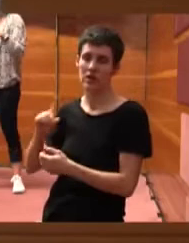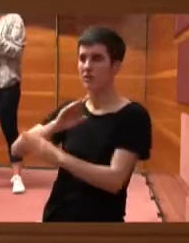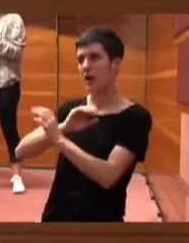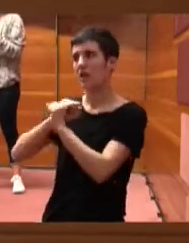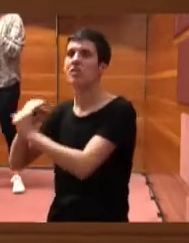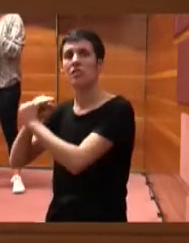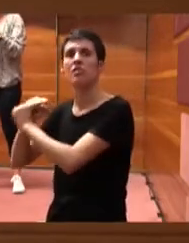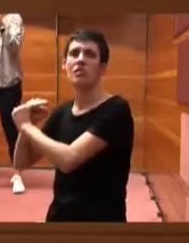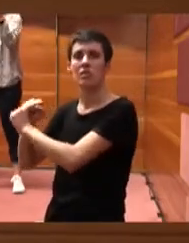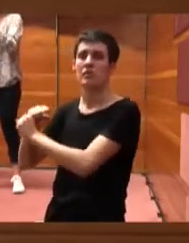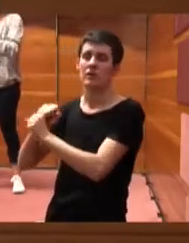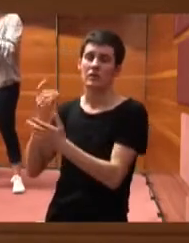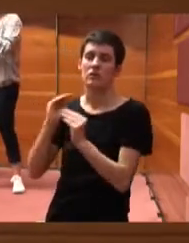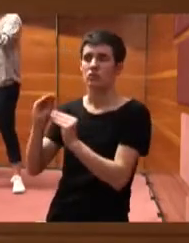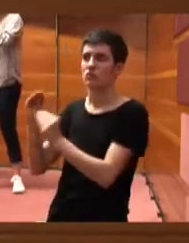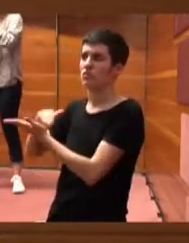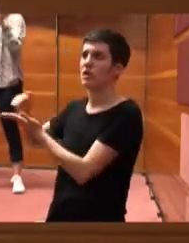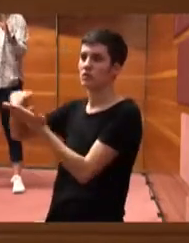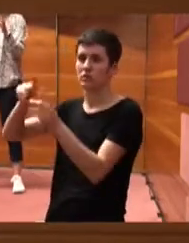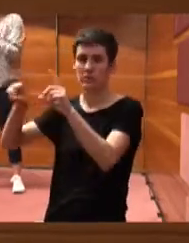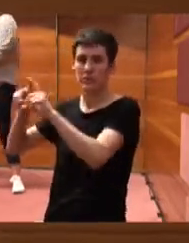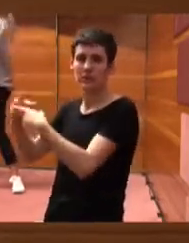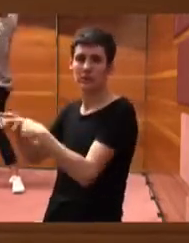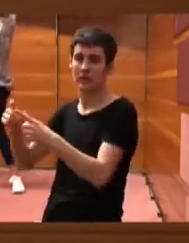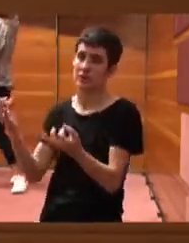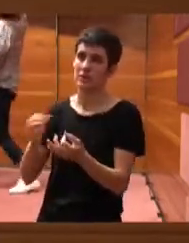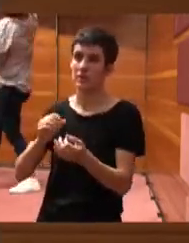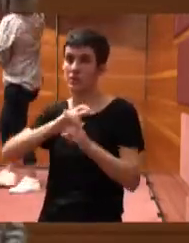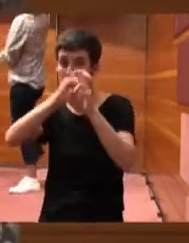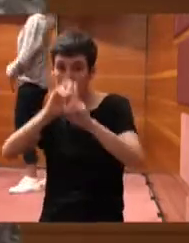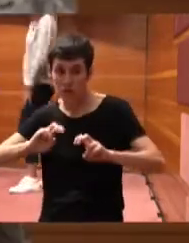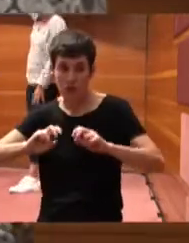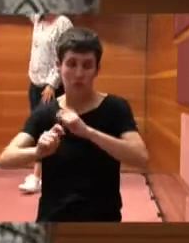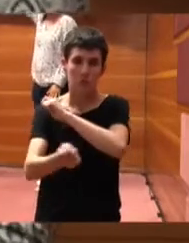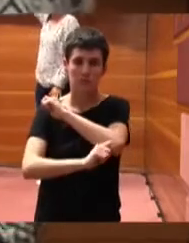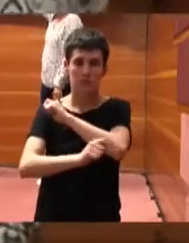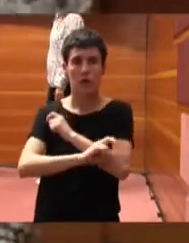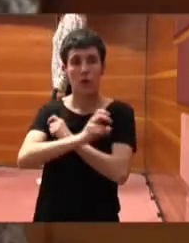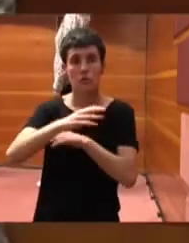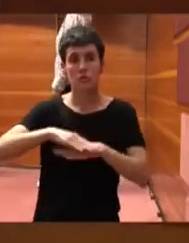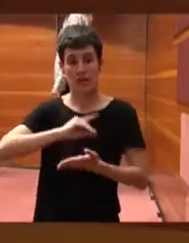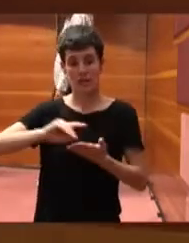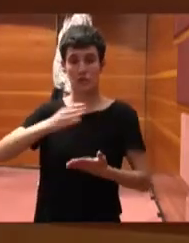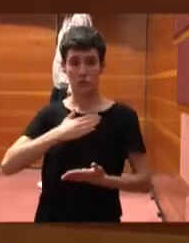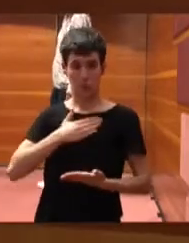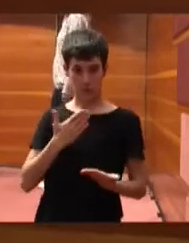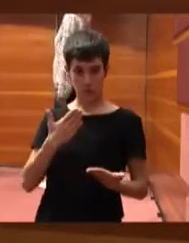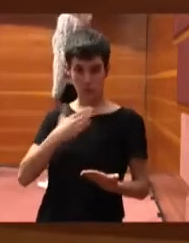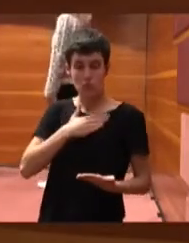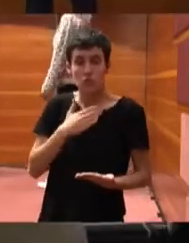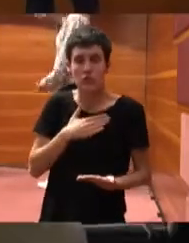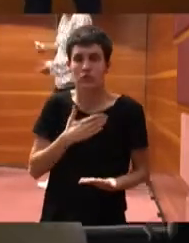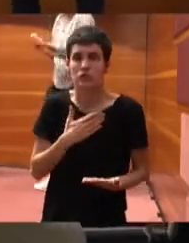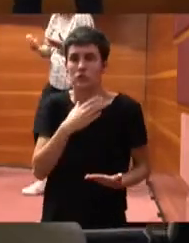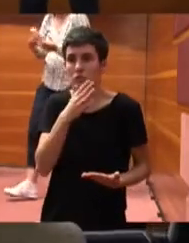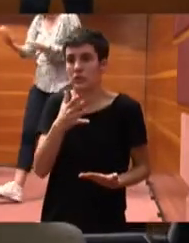sería poner sensores, tal, buscar otras fórmulas para tener nuestros propios datos. ¿Vale? Porque en este caso son los datos que nos faltan